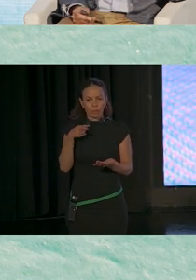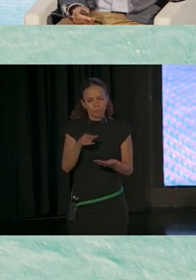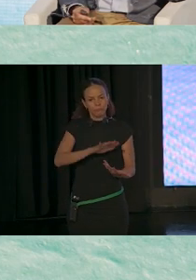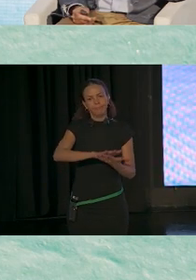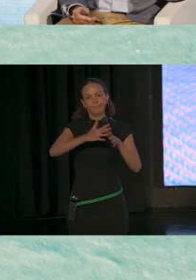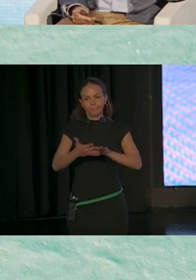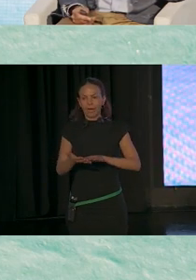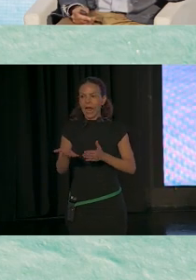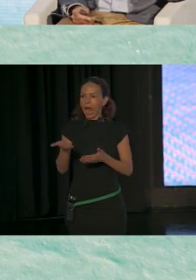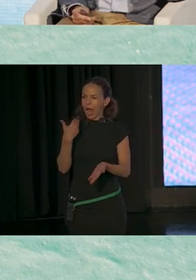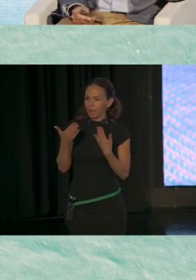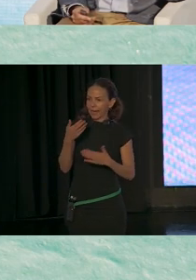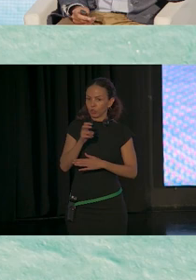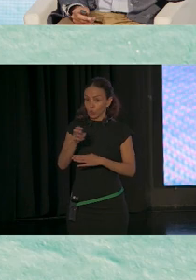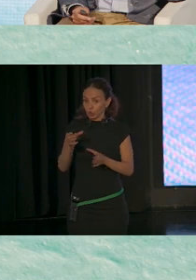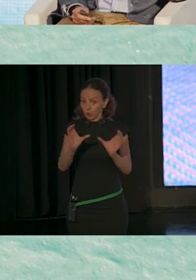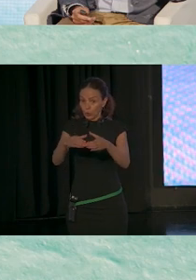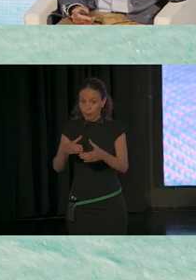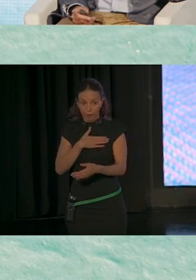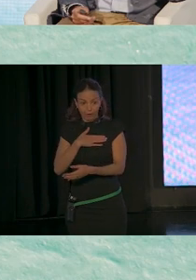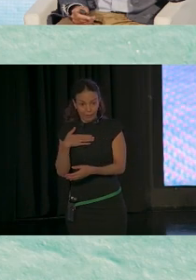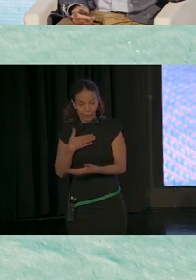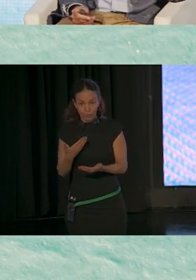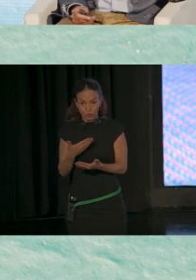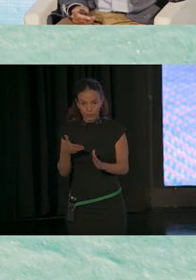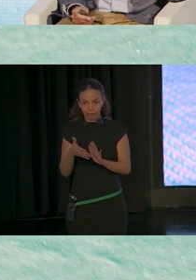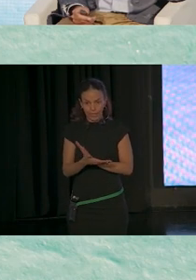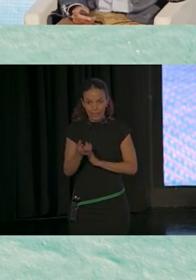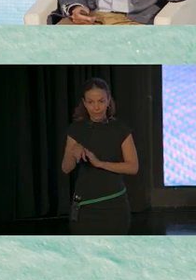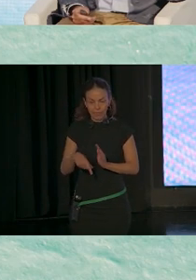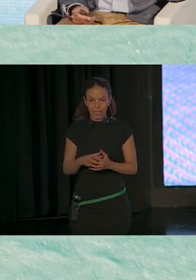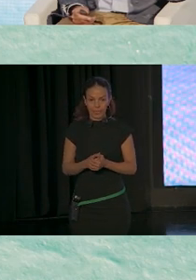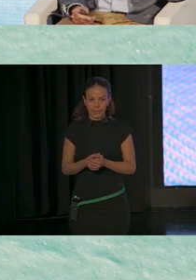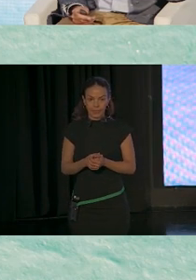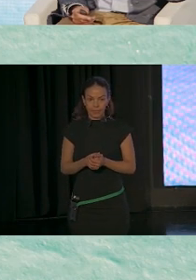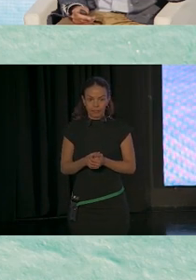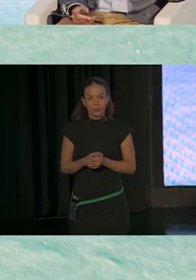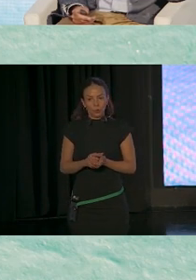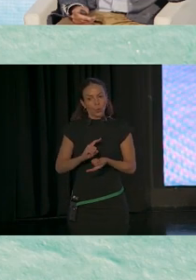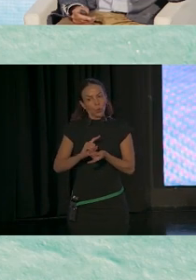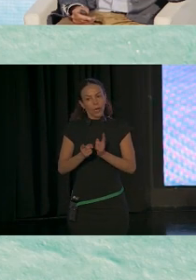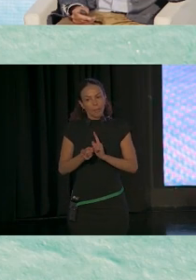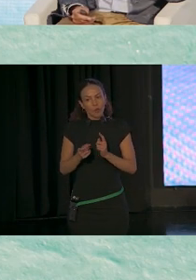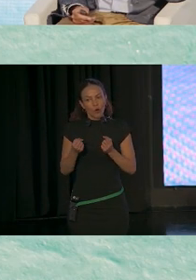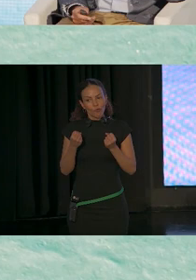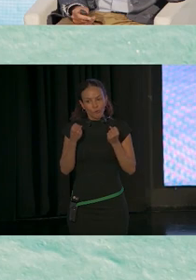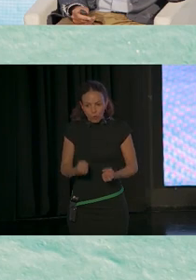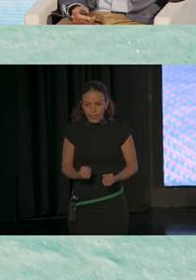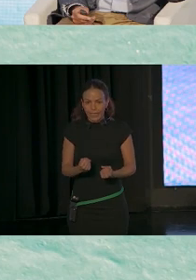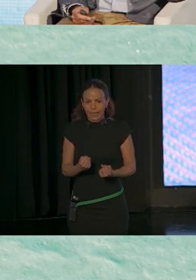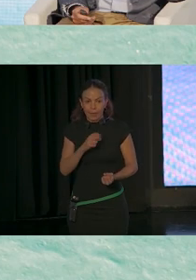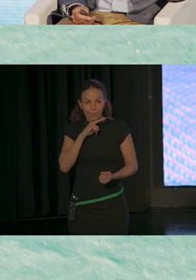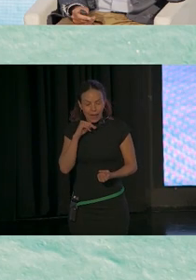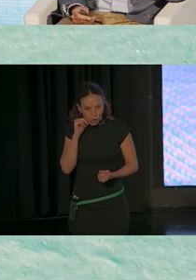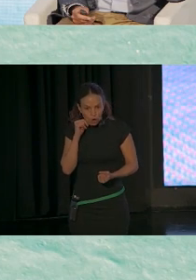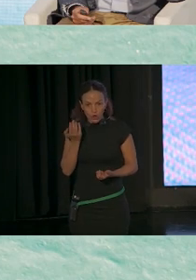dialogar con otros grupos, supone también, pues es un cambio drástico en los valores,